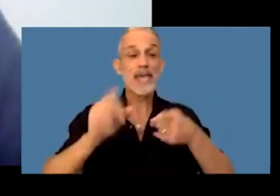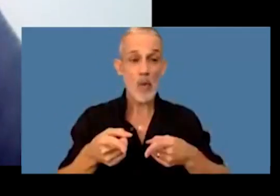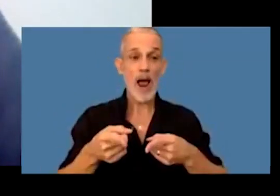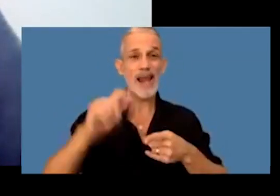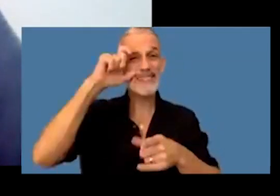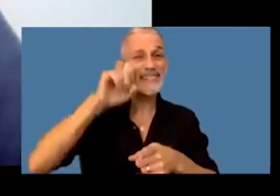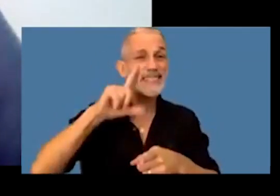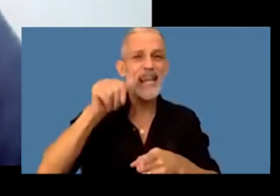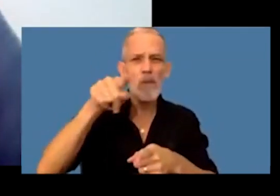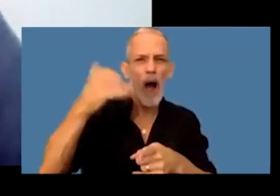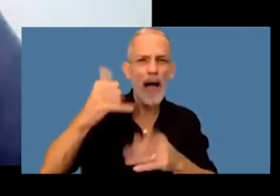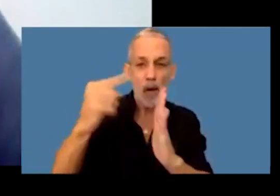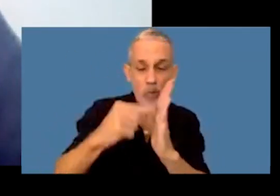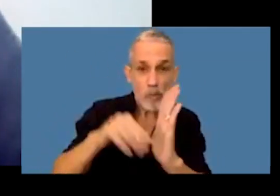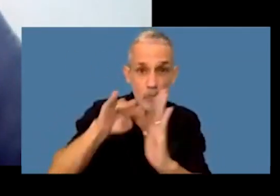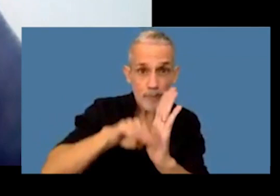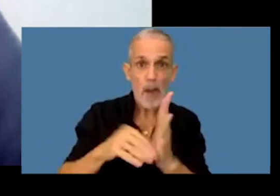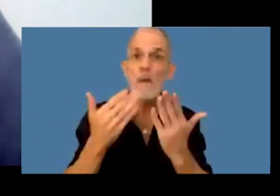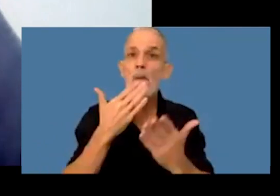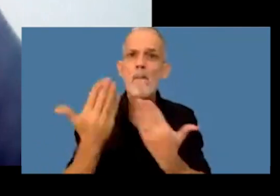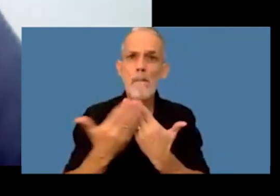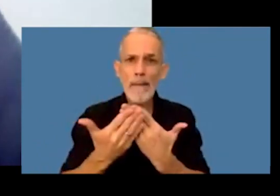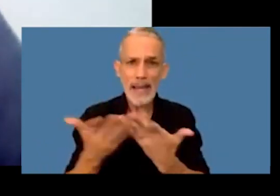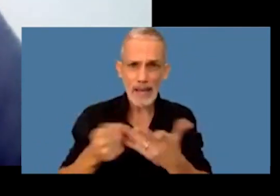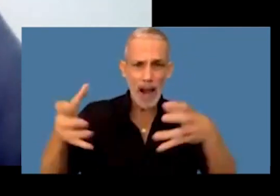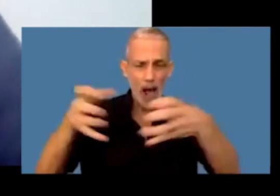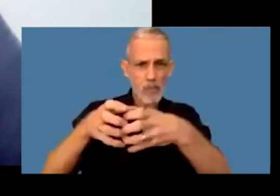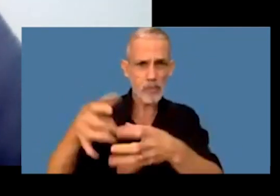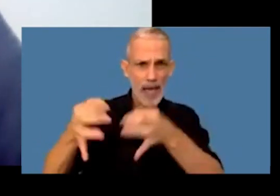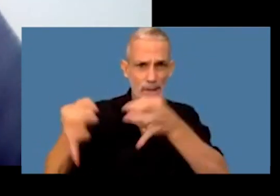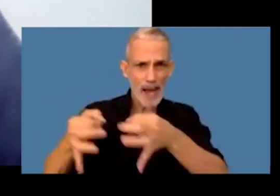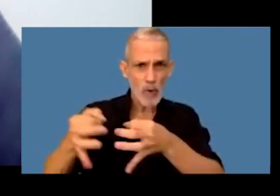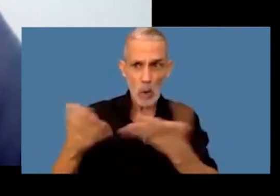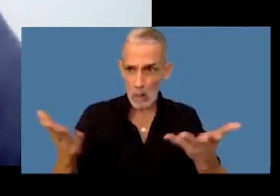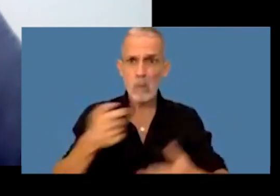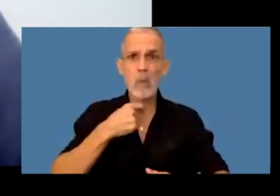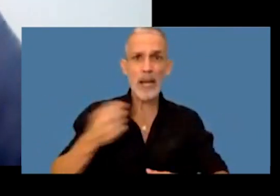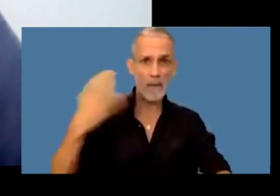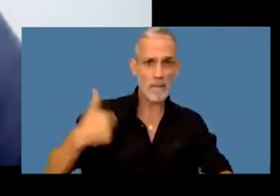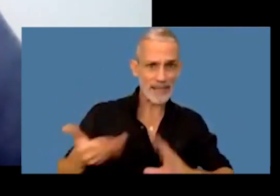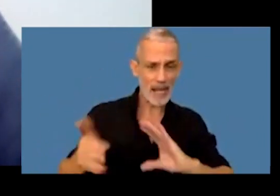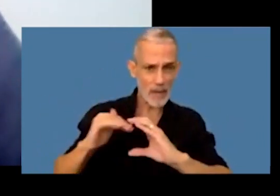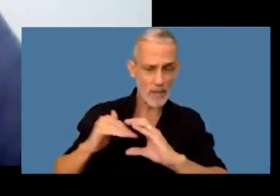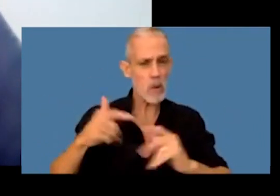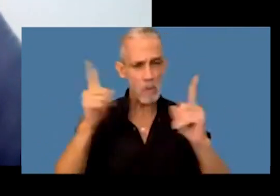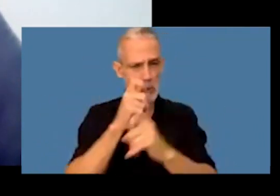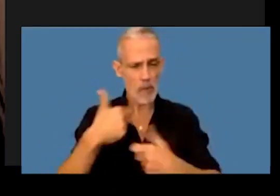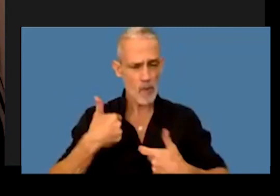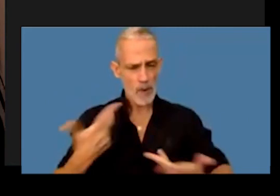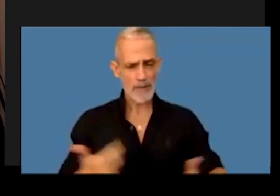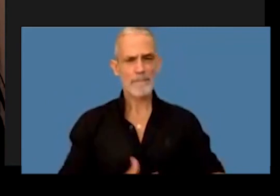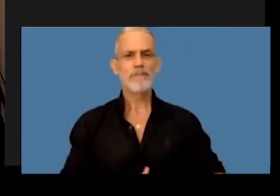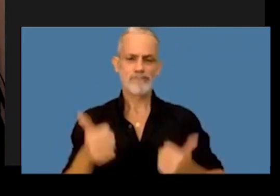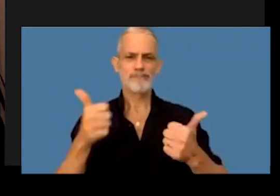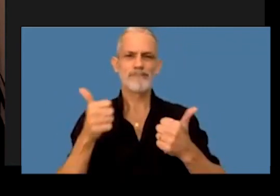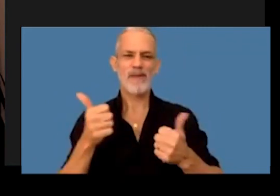los requisitos y la documentación para ir a una junta evaluadora, si querés que la veamos antes, no hay ningún problema. Fantástico,